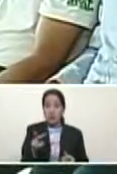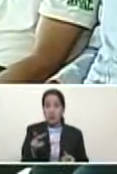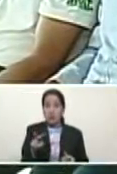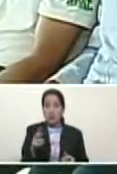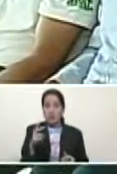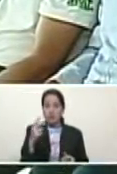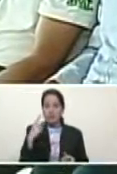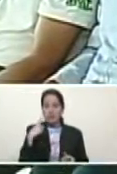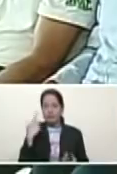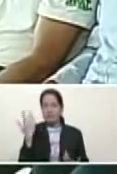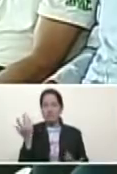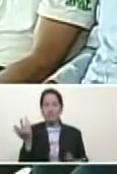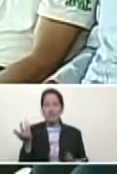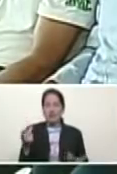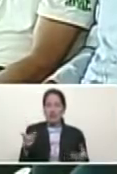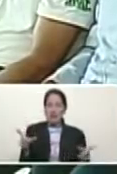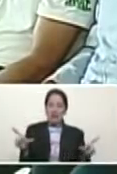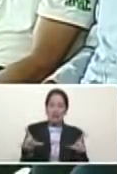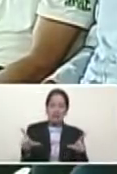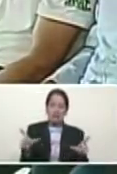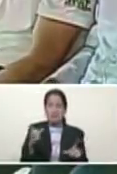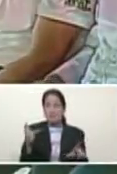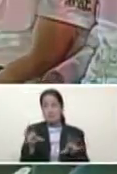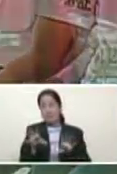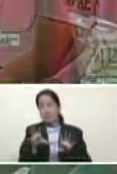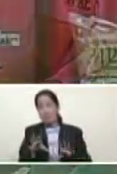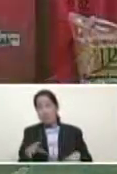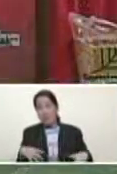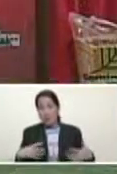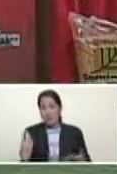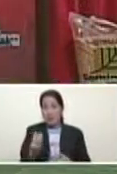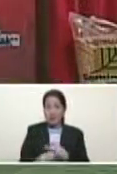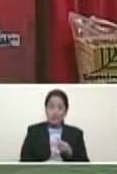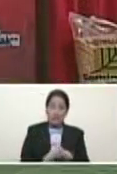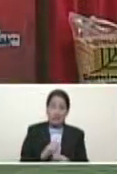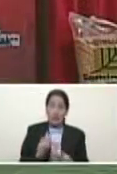golpista, el show golpista tragicocómico del 30 de abril, ¿verdad?